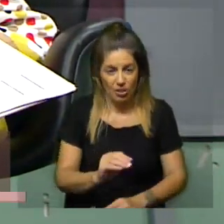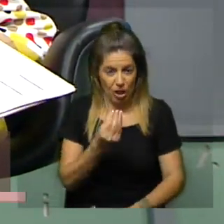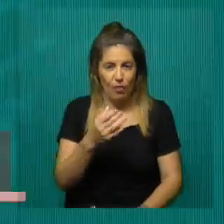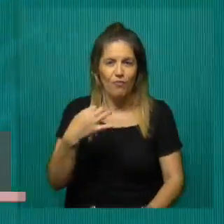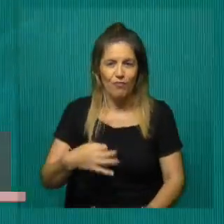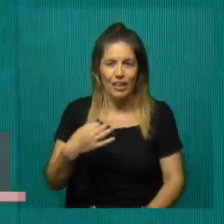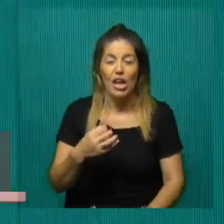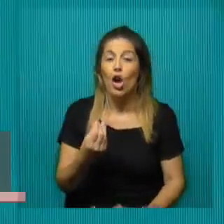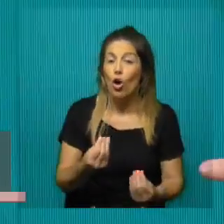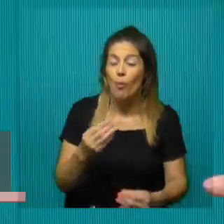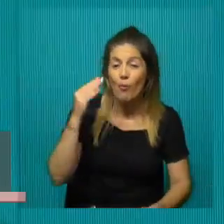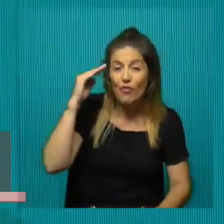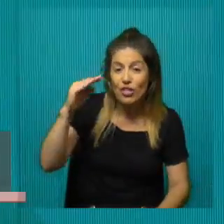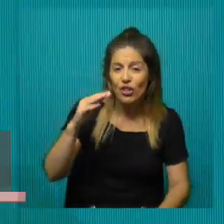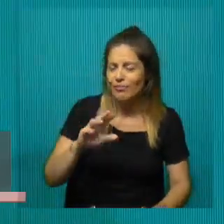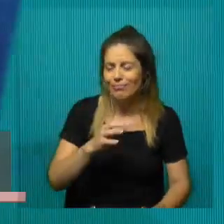profesores? Divinas.